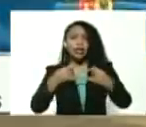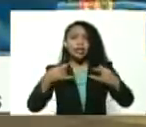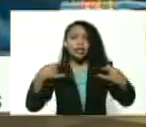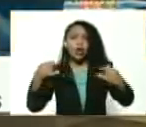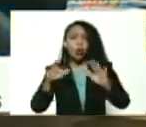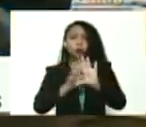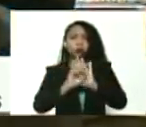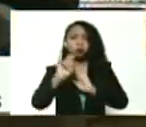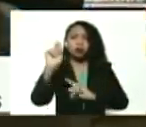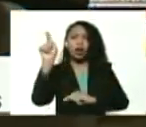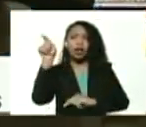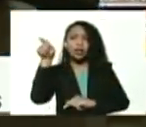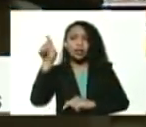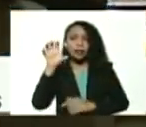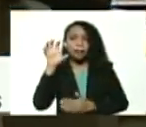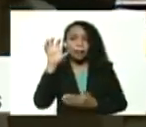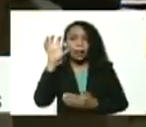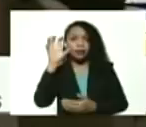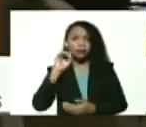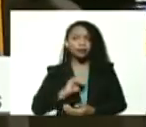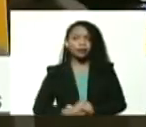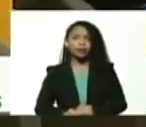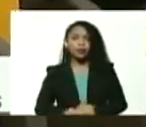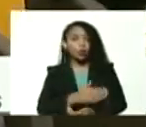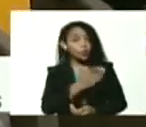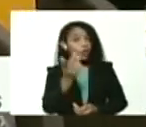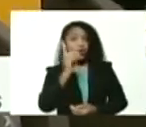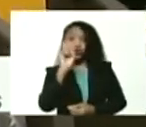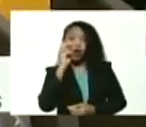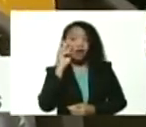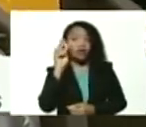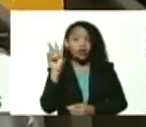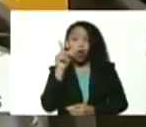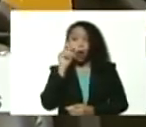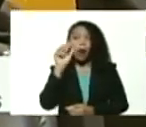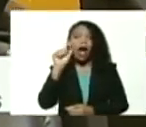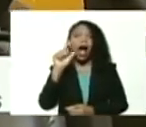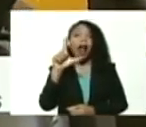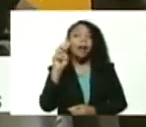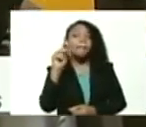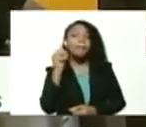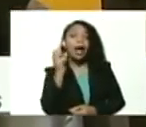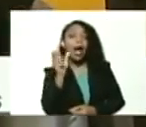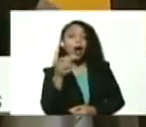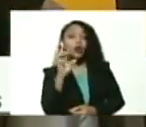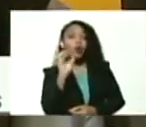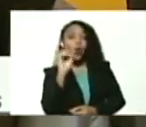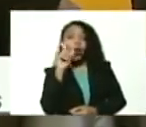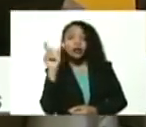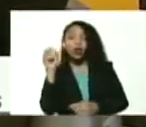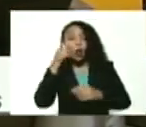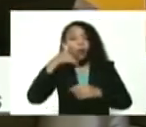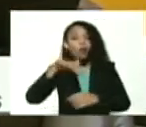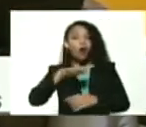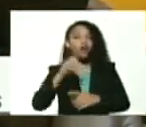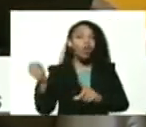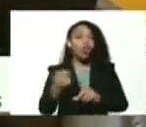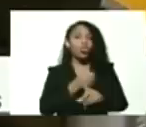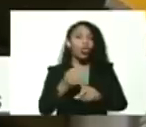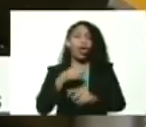constitucional en ese país. Ustedes no han visto a Almagro cuando los pueblos del Caribe son azotados por